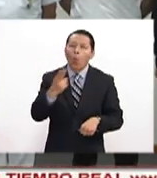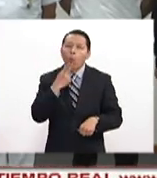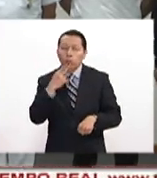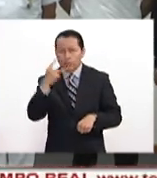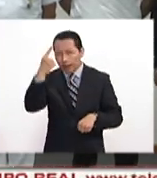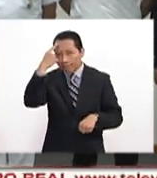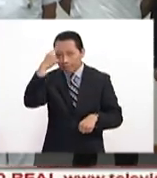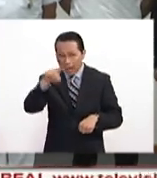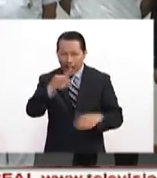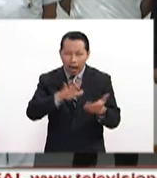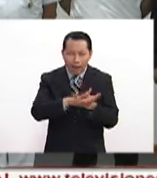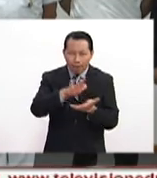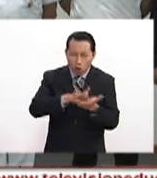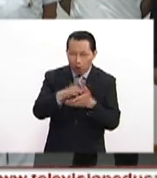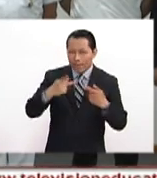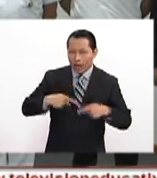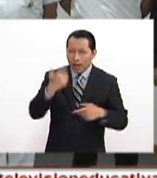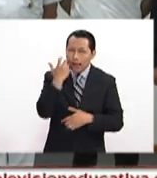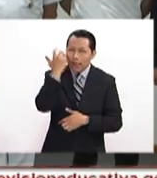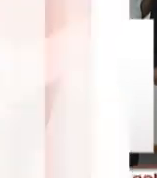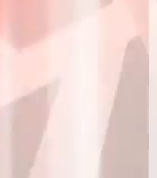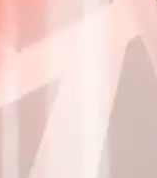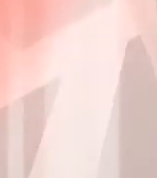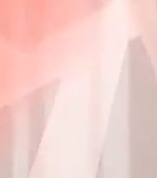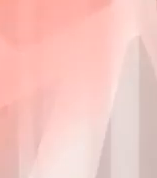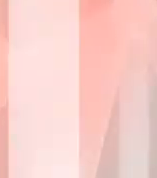ayudar a las personas que lo requieren.